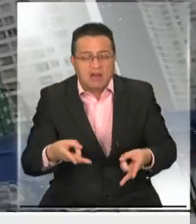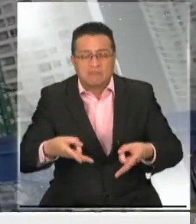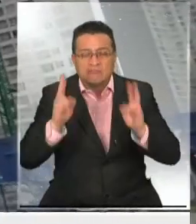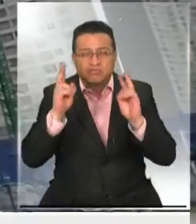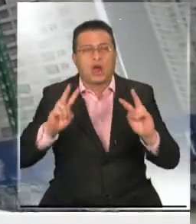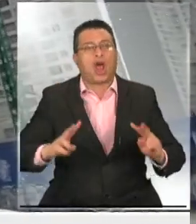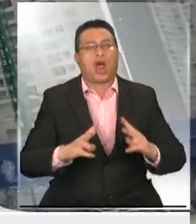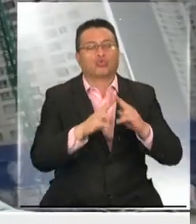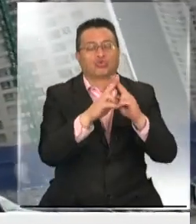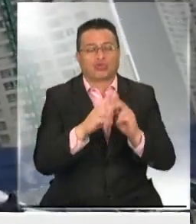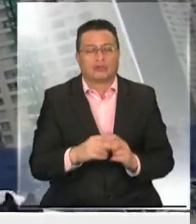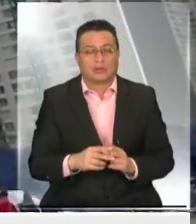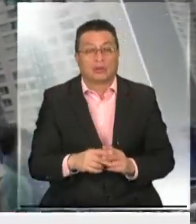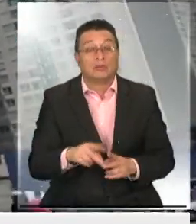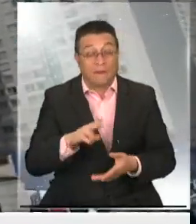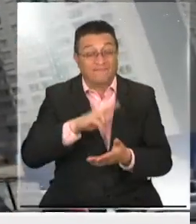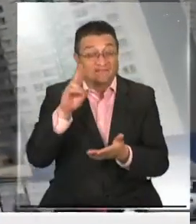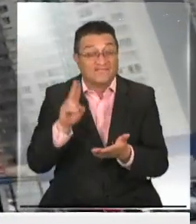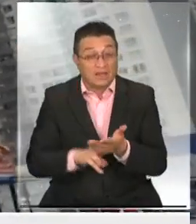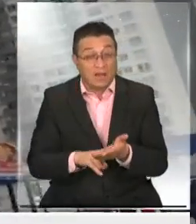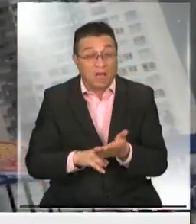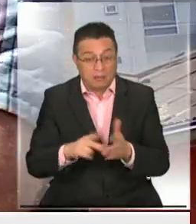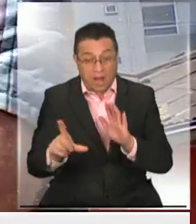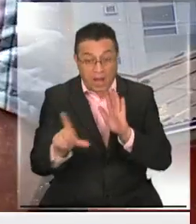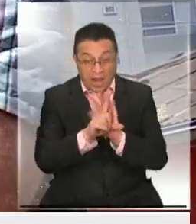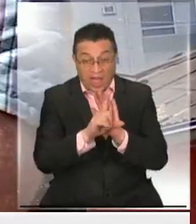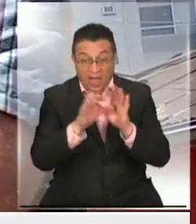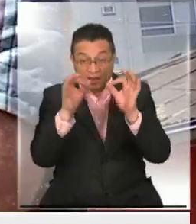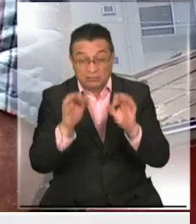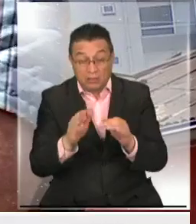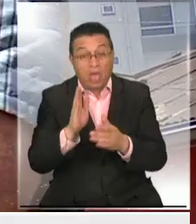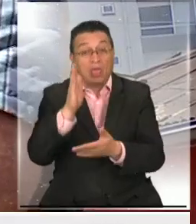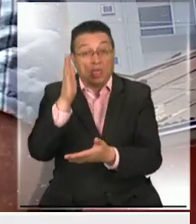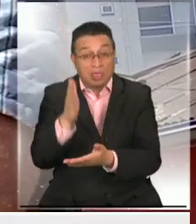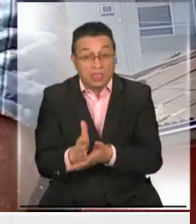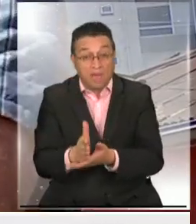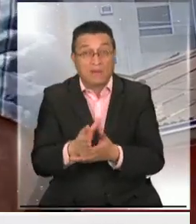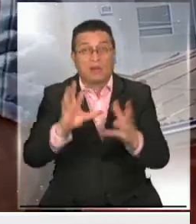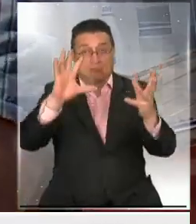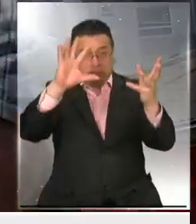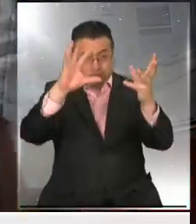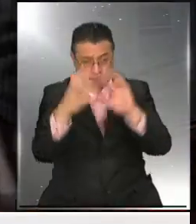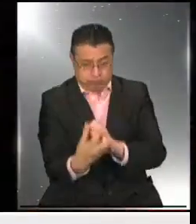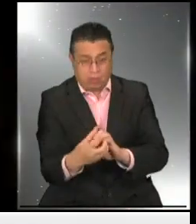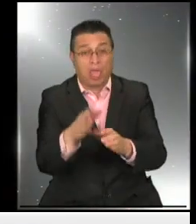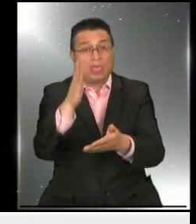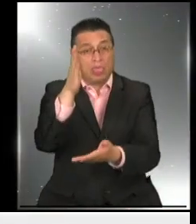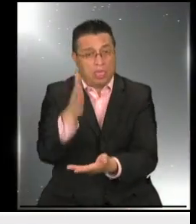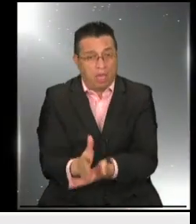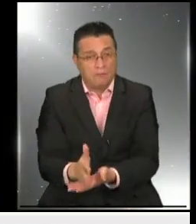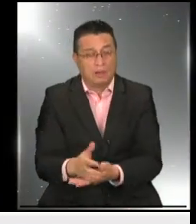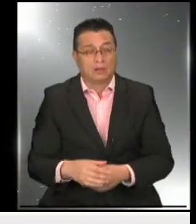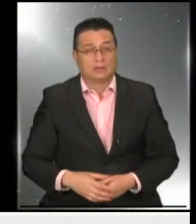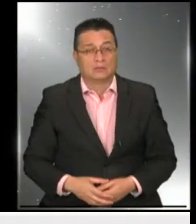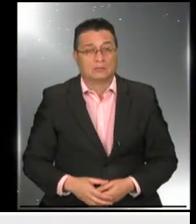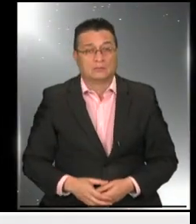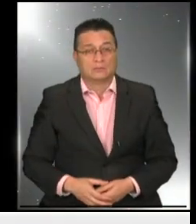construcción? Si realmente se aplicara la ley, lo que corresponde es la demolición.